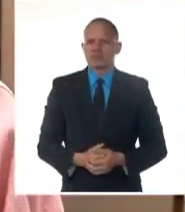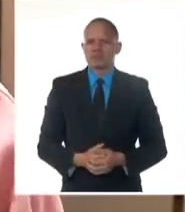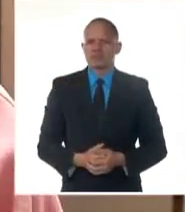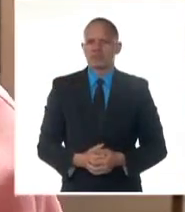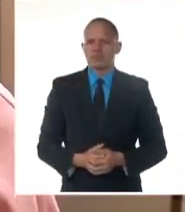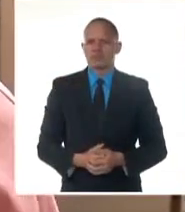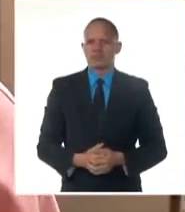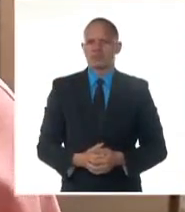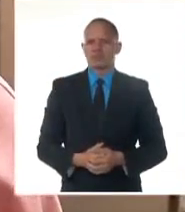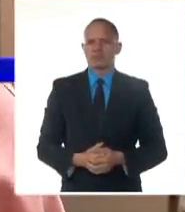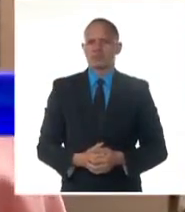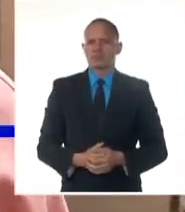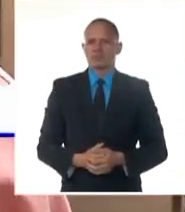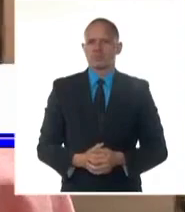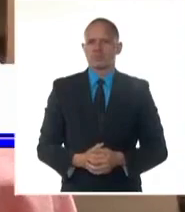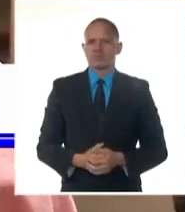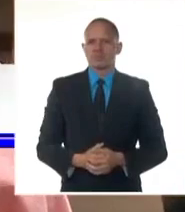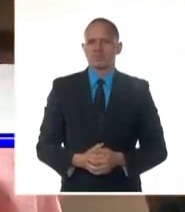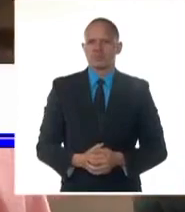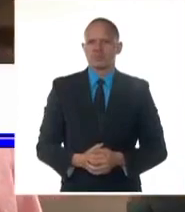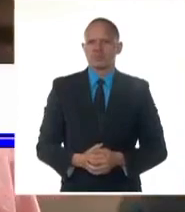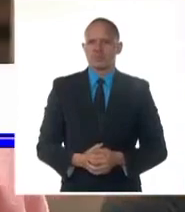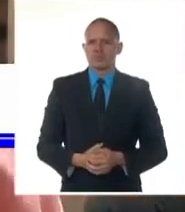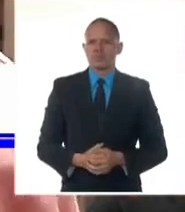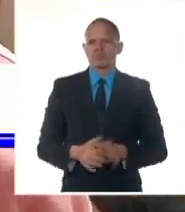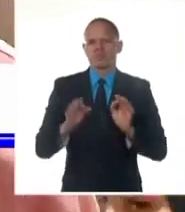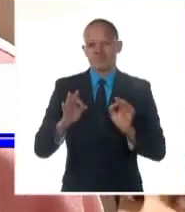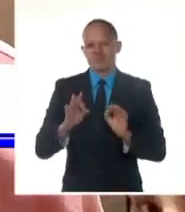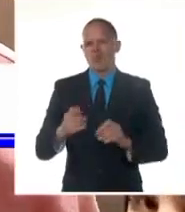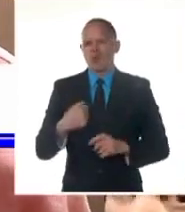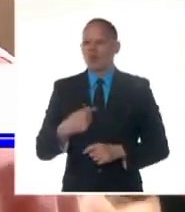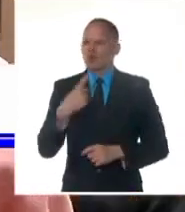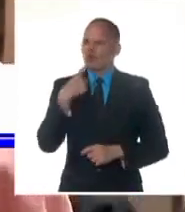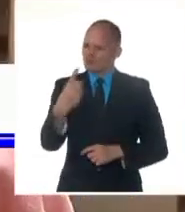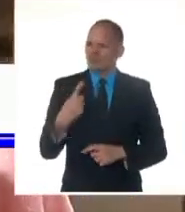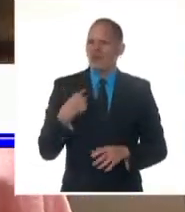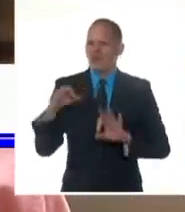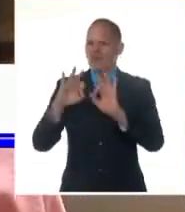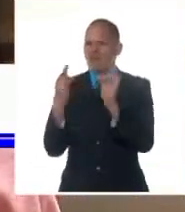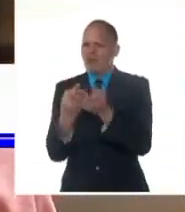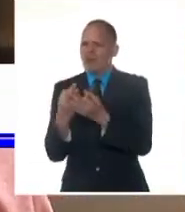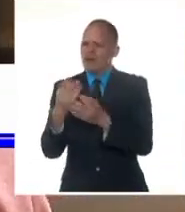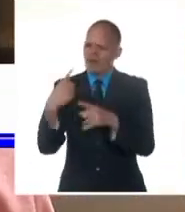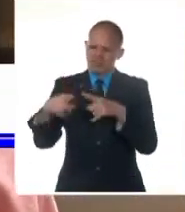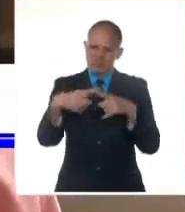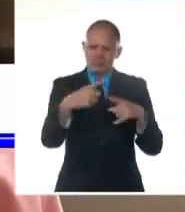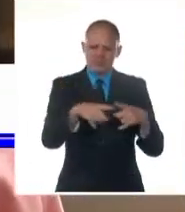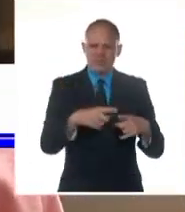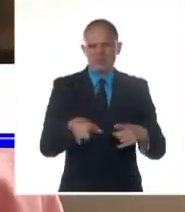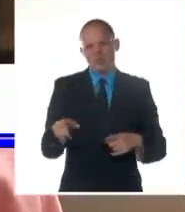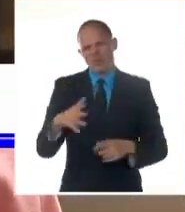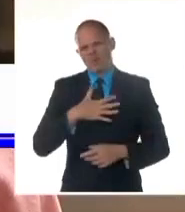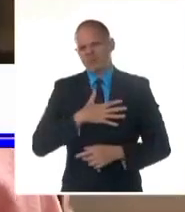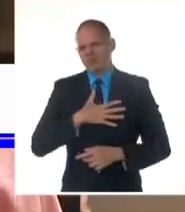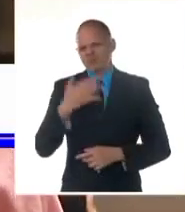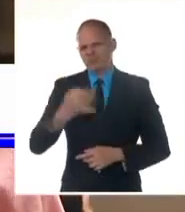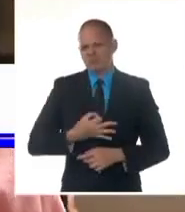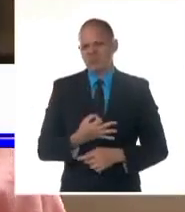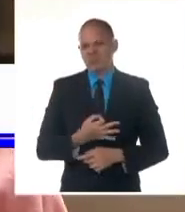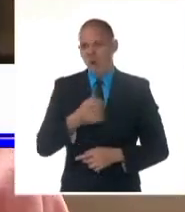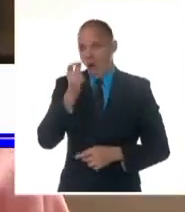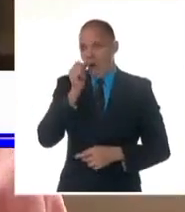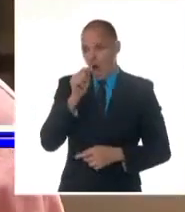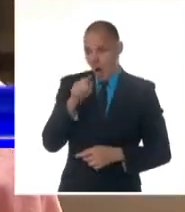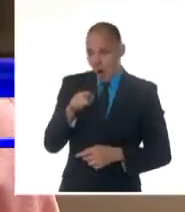Ante todo, enviar las condolencias a todos sus familiares. Y decir que Roberto Pacheco es uno de los narradores